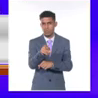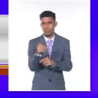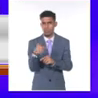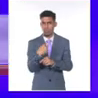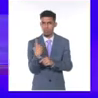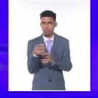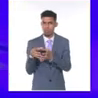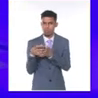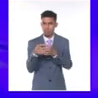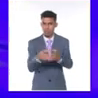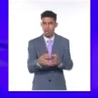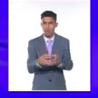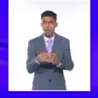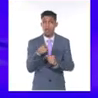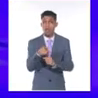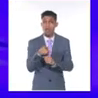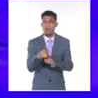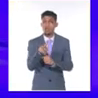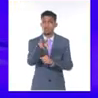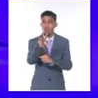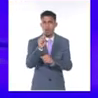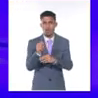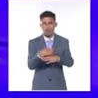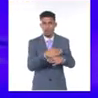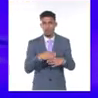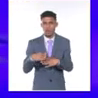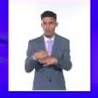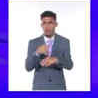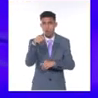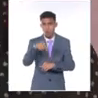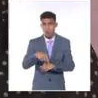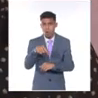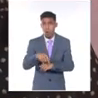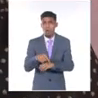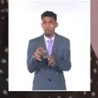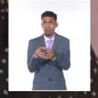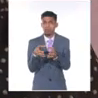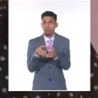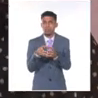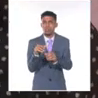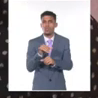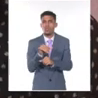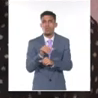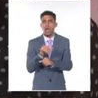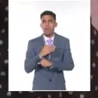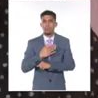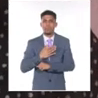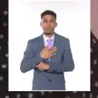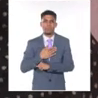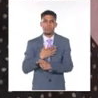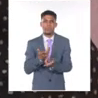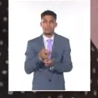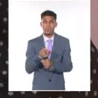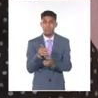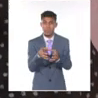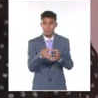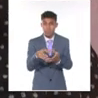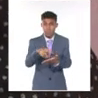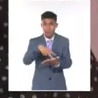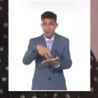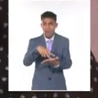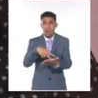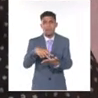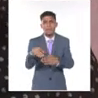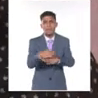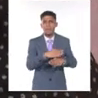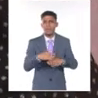incluye un estreno mundial. Hoy no es una compañía de autor, de manera que ha abierto su espectro a otros coreógrafos